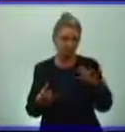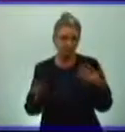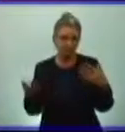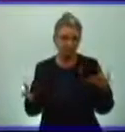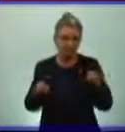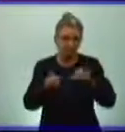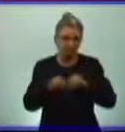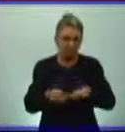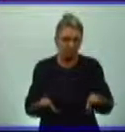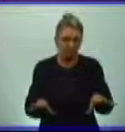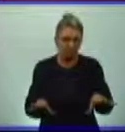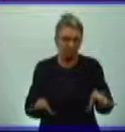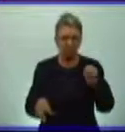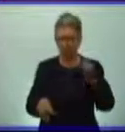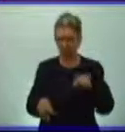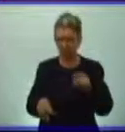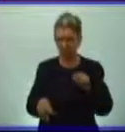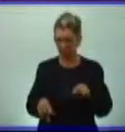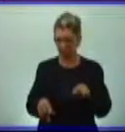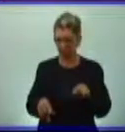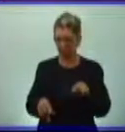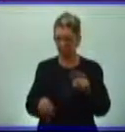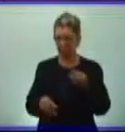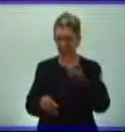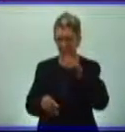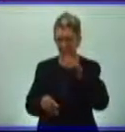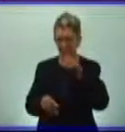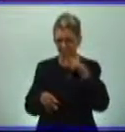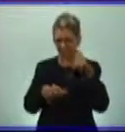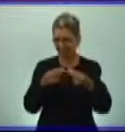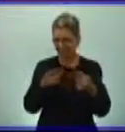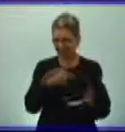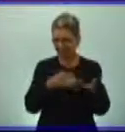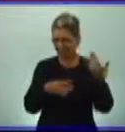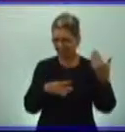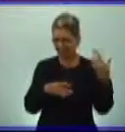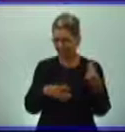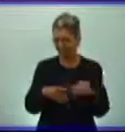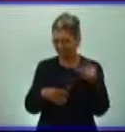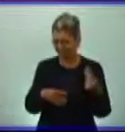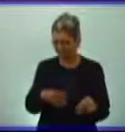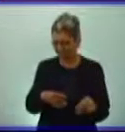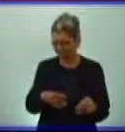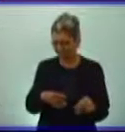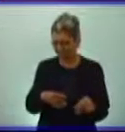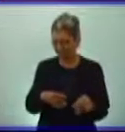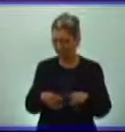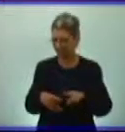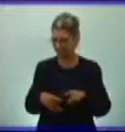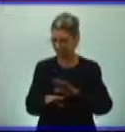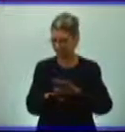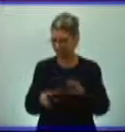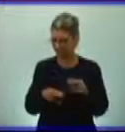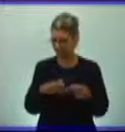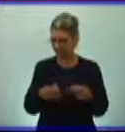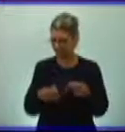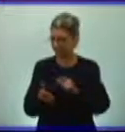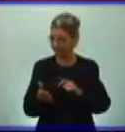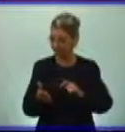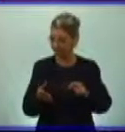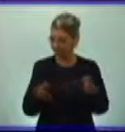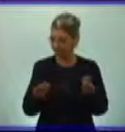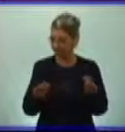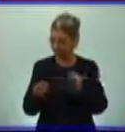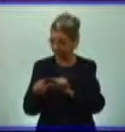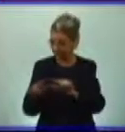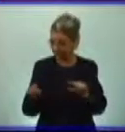naturaleza. Ahora, ¿pudieron realizar las actividades que les orienté en el encuentro anterior? ¿Escribieron muchas